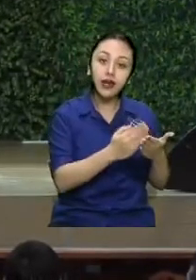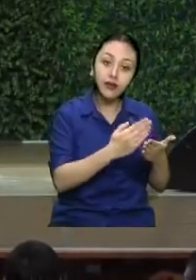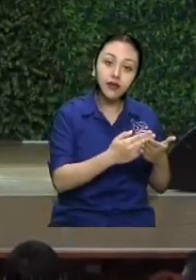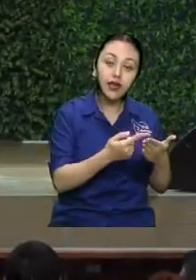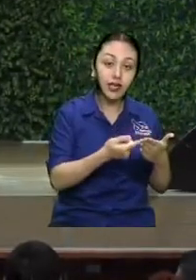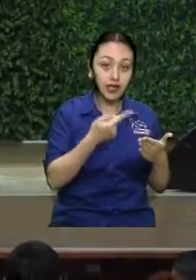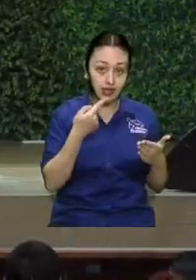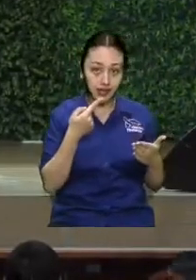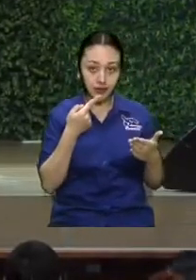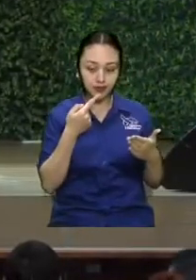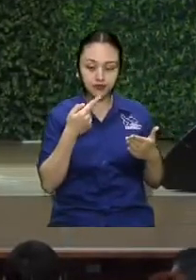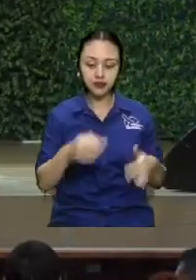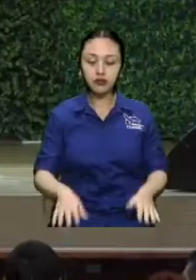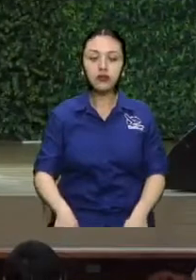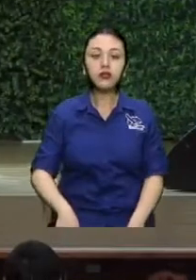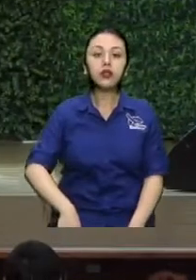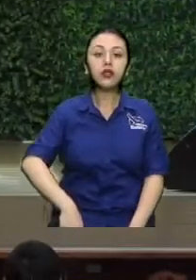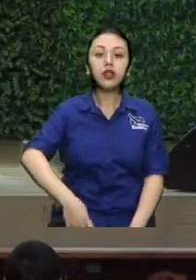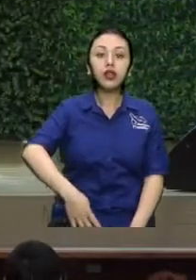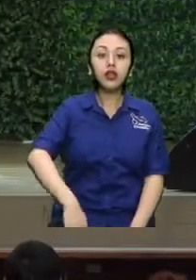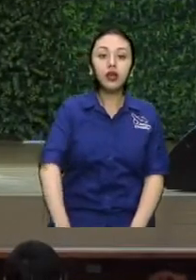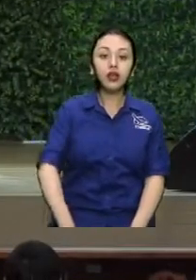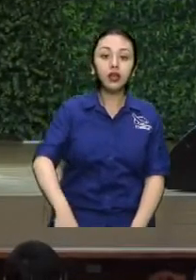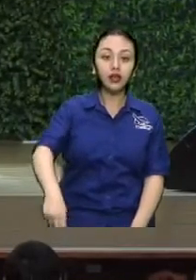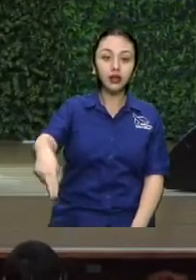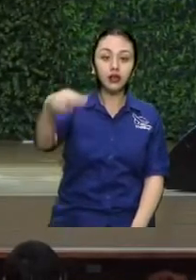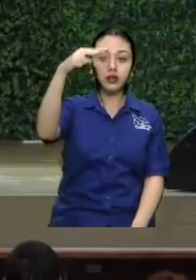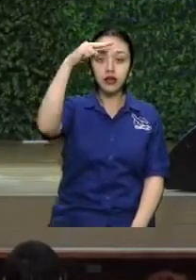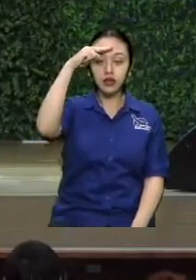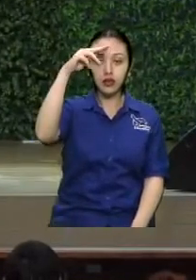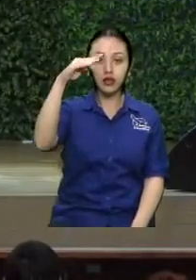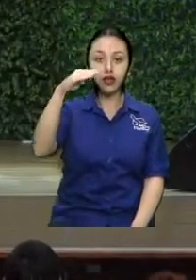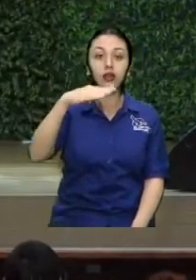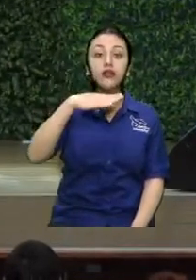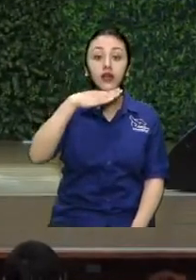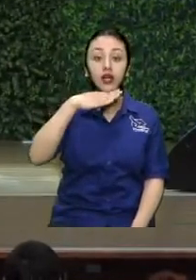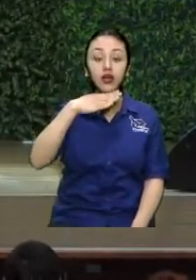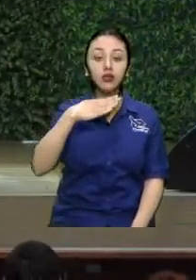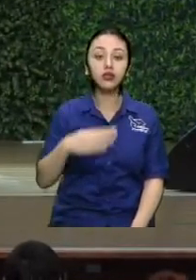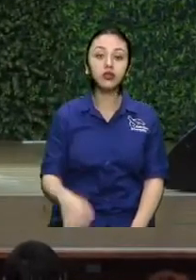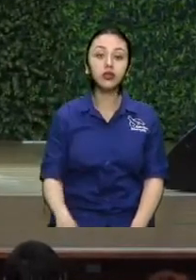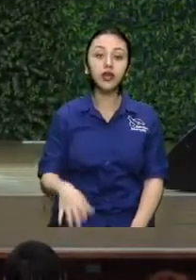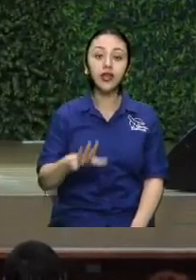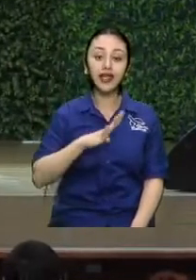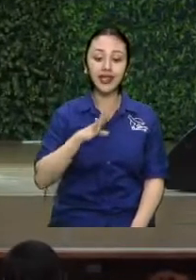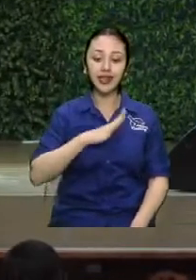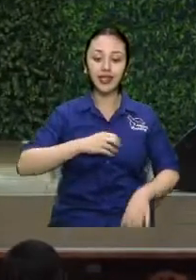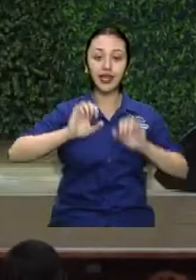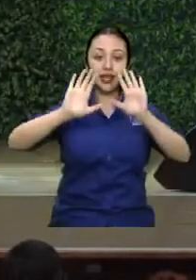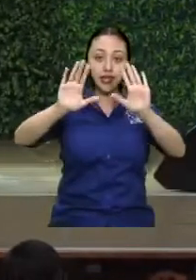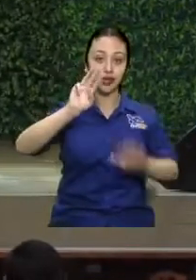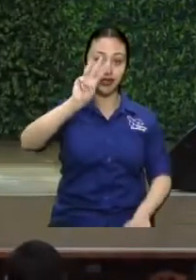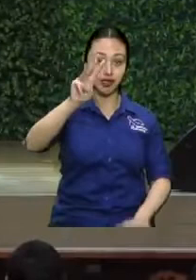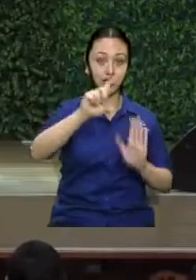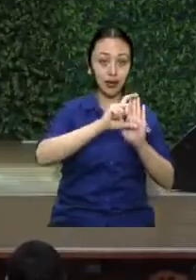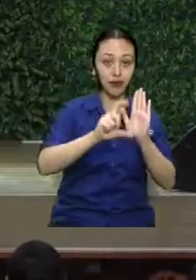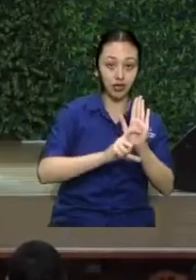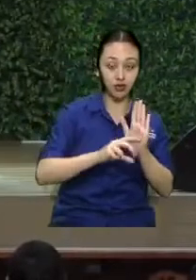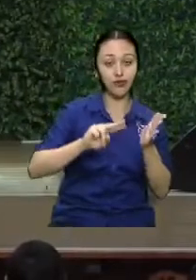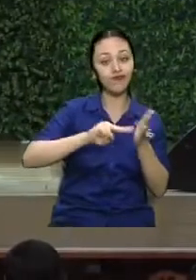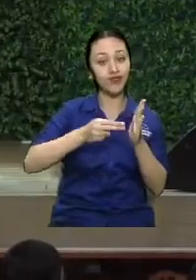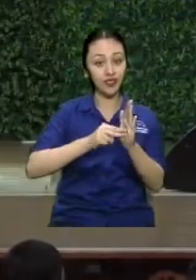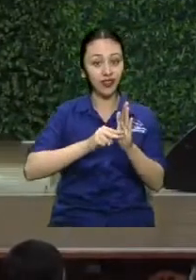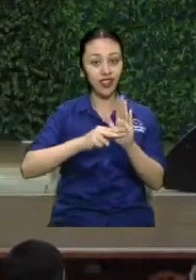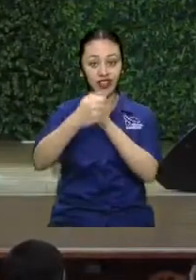en Hebreos, usted sabe que Hebreos tiene 13 capítulos, 13 es un número que significa rebelión. Y ya cuando está finalizando el